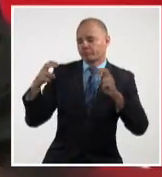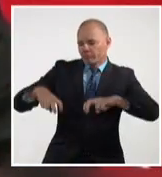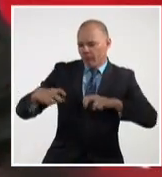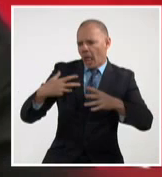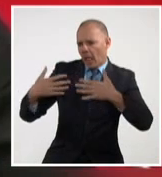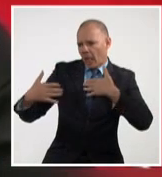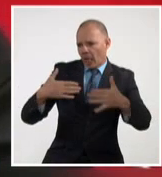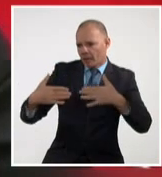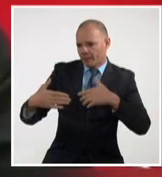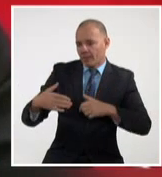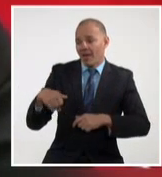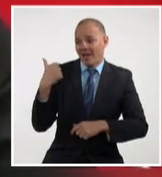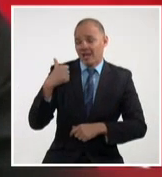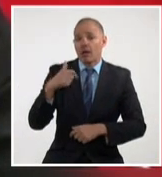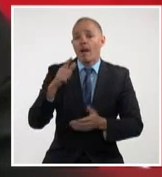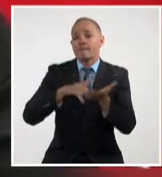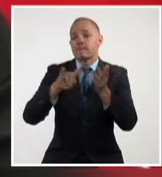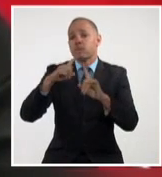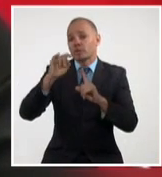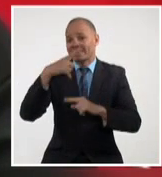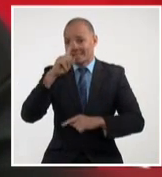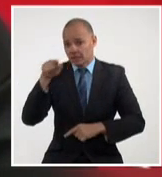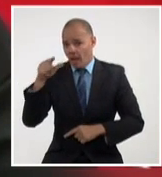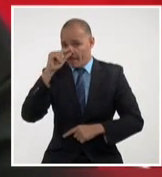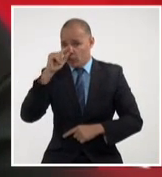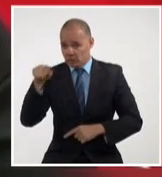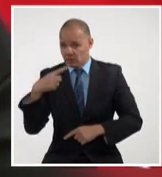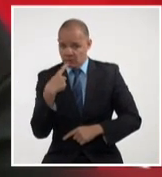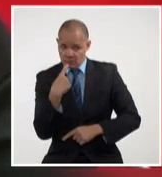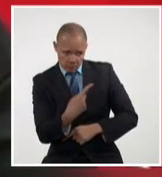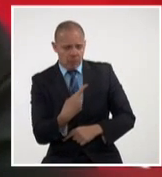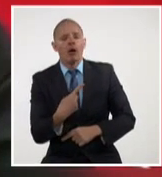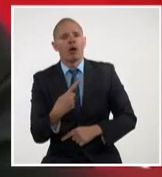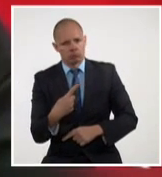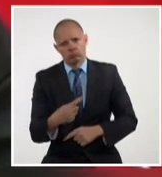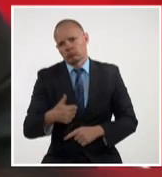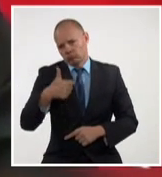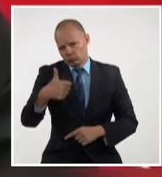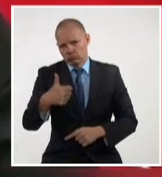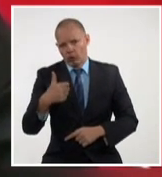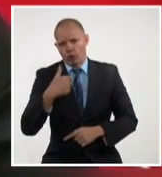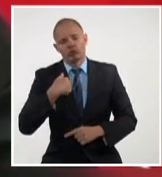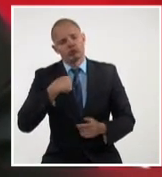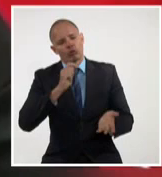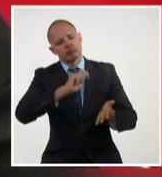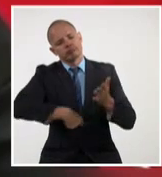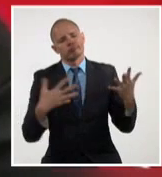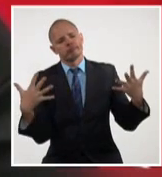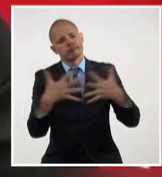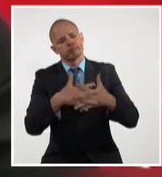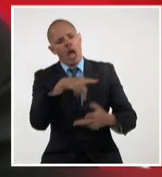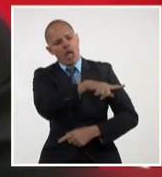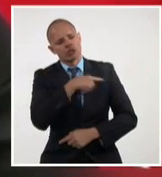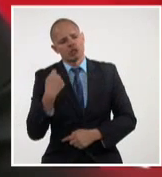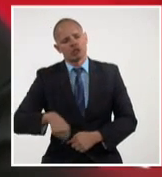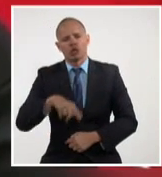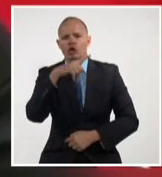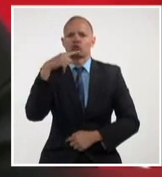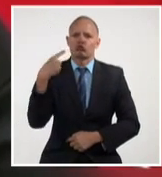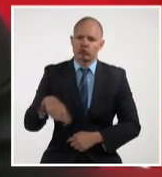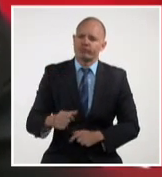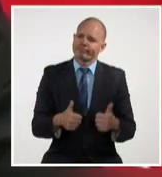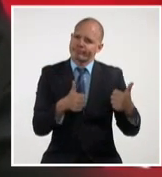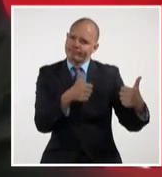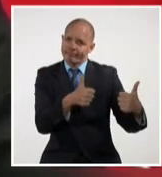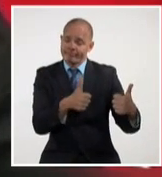La coordinación de Moscú y Pekín en el ámbito internacional, incluido el Consejo de Seguridad de la ONU, la Organización de Cooperación de